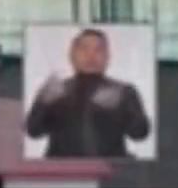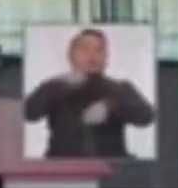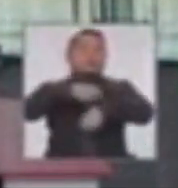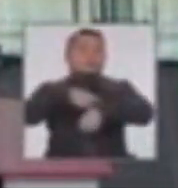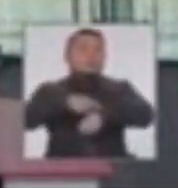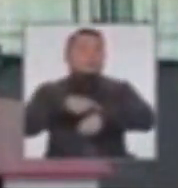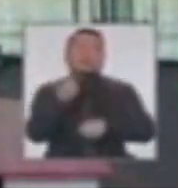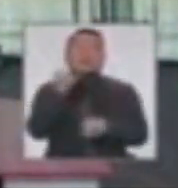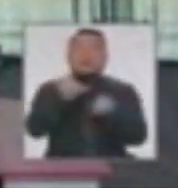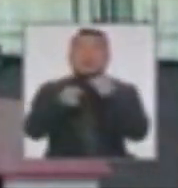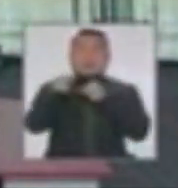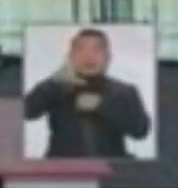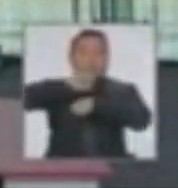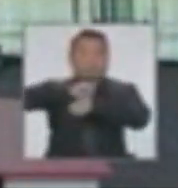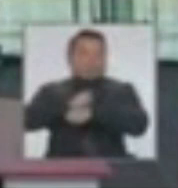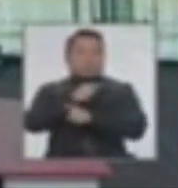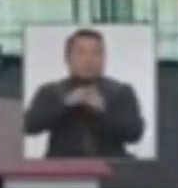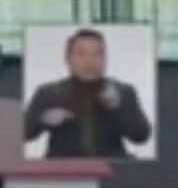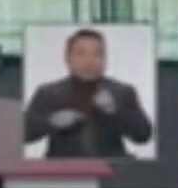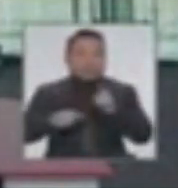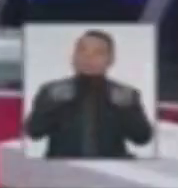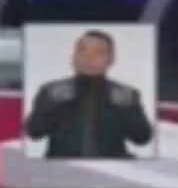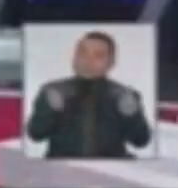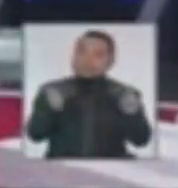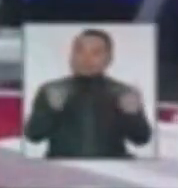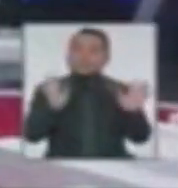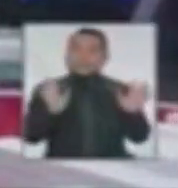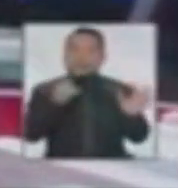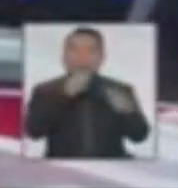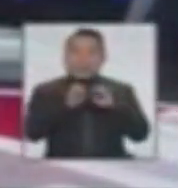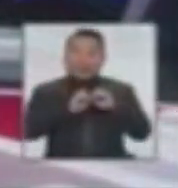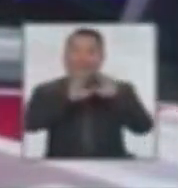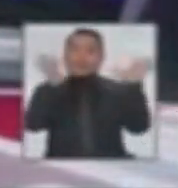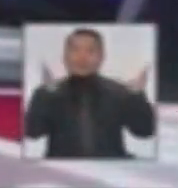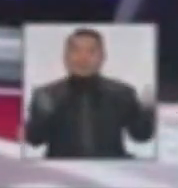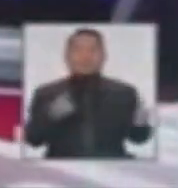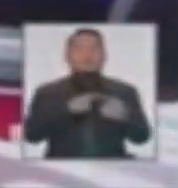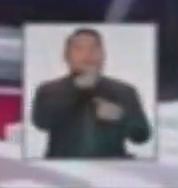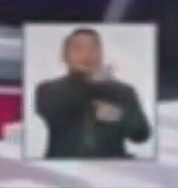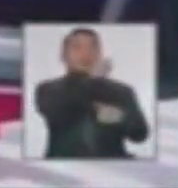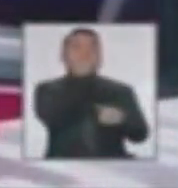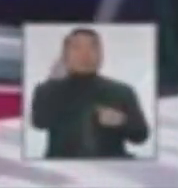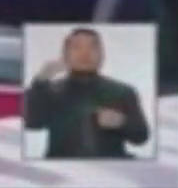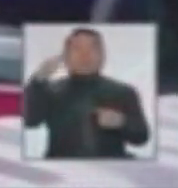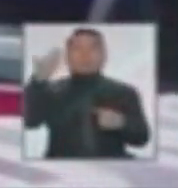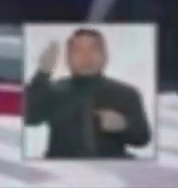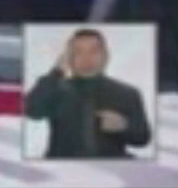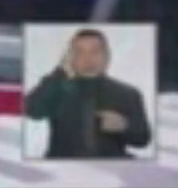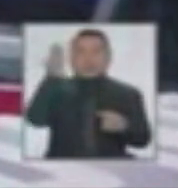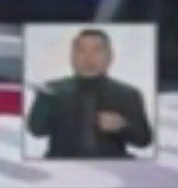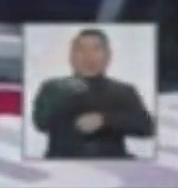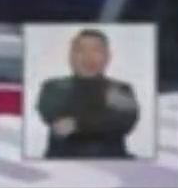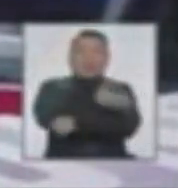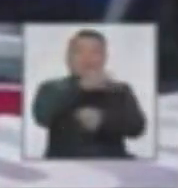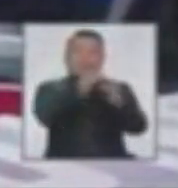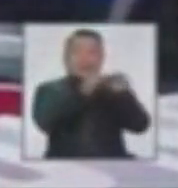porque hasta ahora no la acusan. El fiscal todavía no la acusa. Entonces, mientras te acuso, te vas en cana, no te acuso,